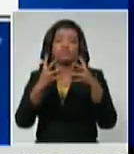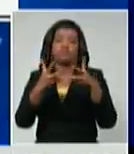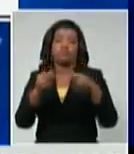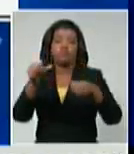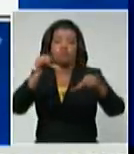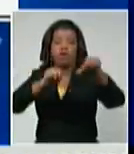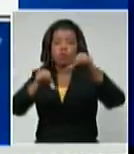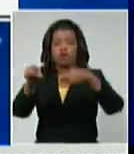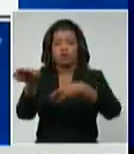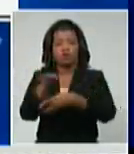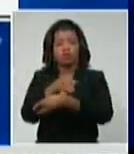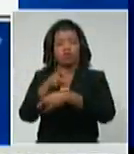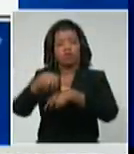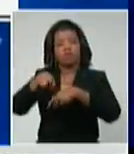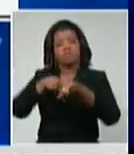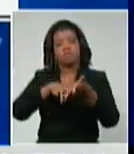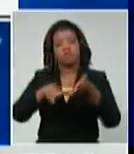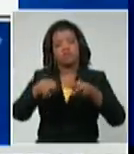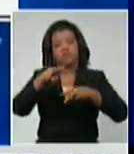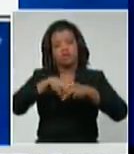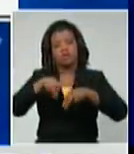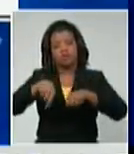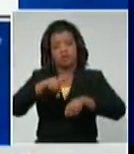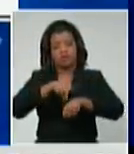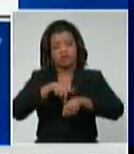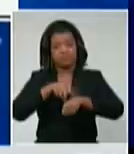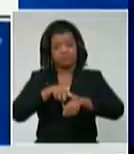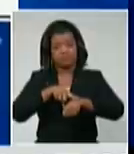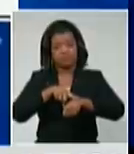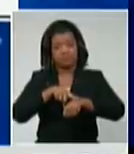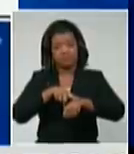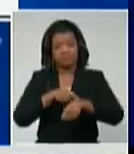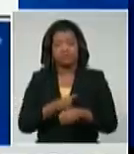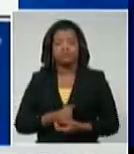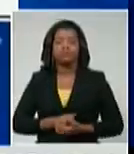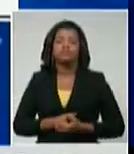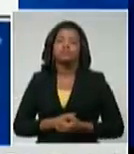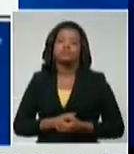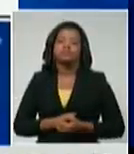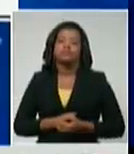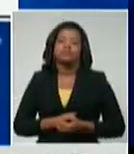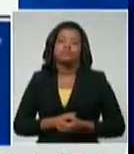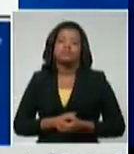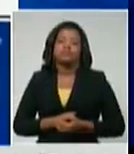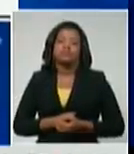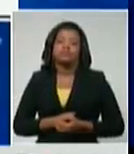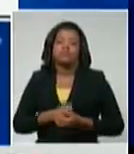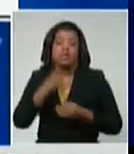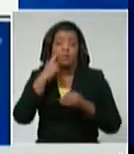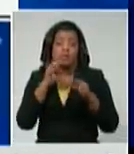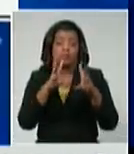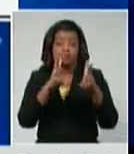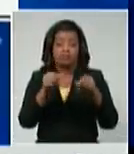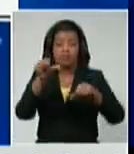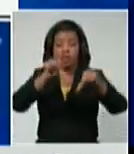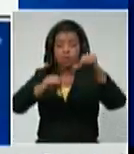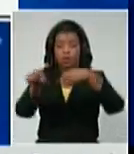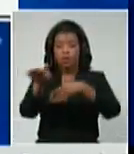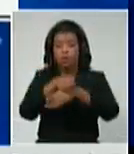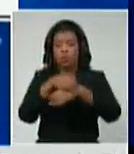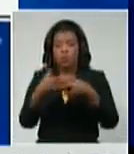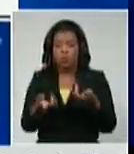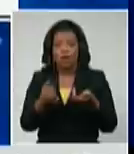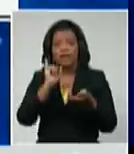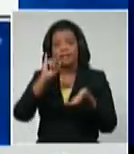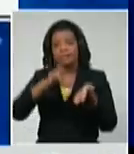que tiene La Habana en estos momentos, que cuando usted los divide está el del IPK, el del Hospital Manuel Fajardo,